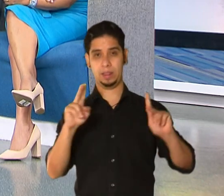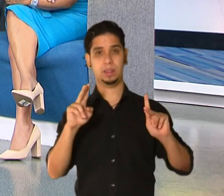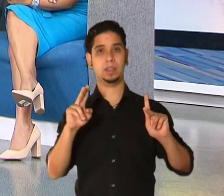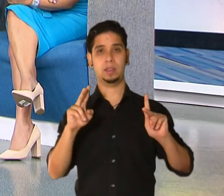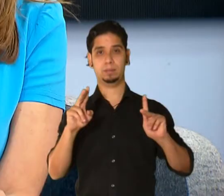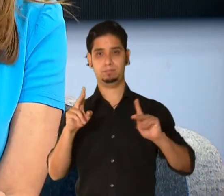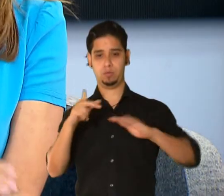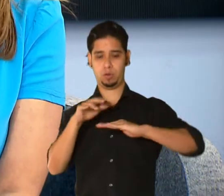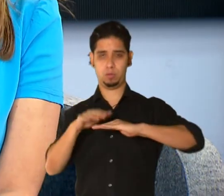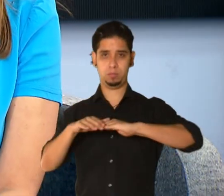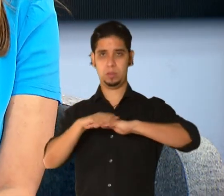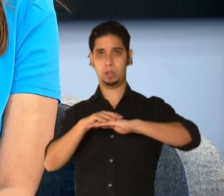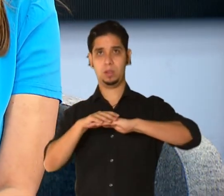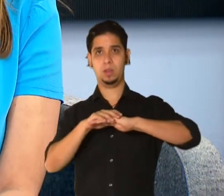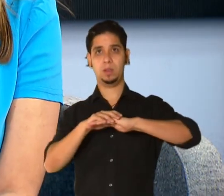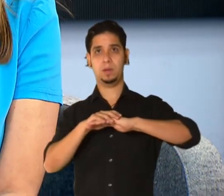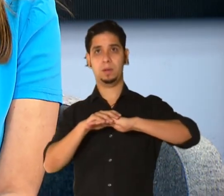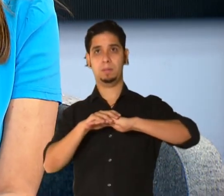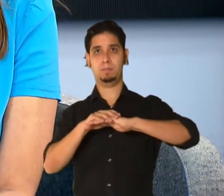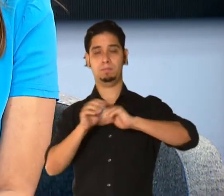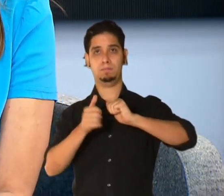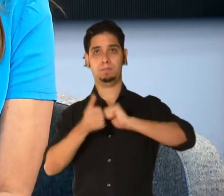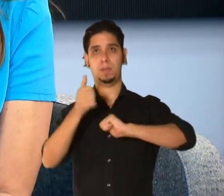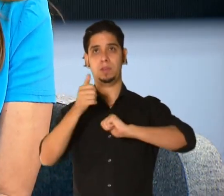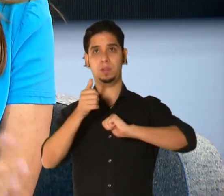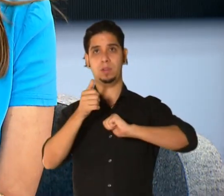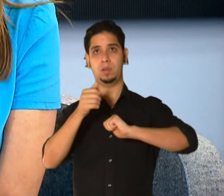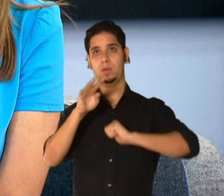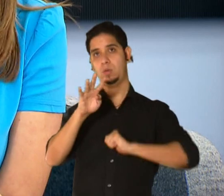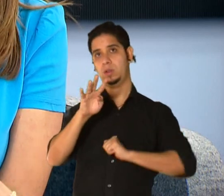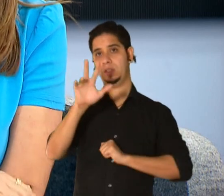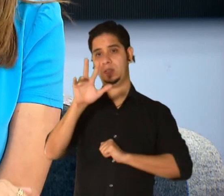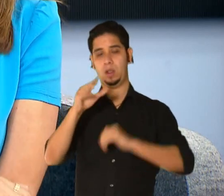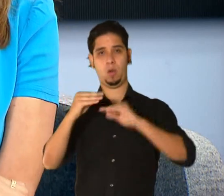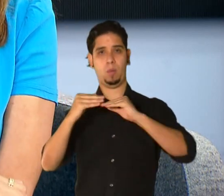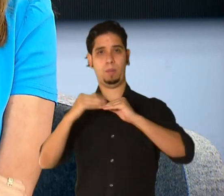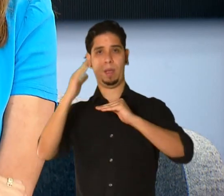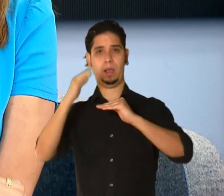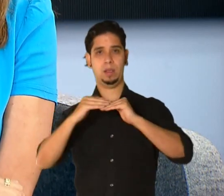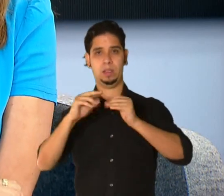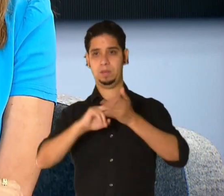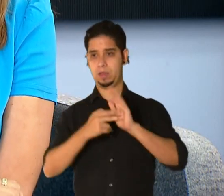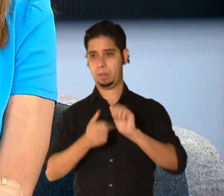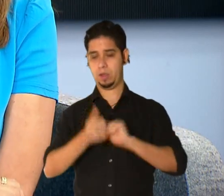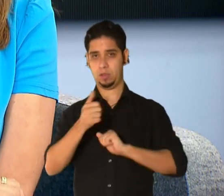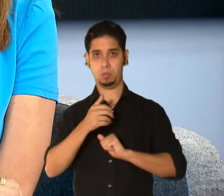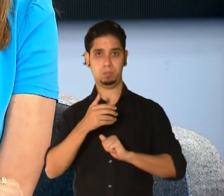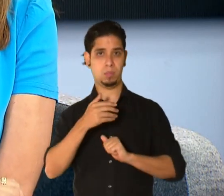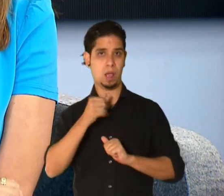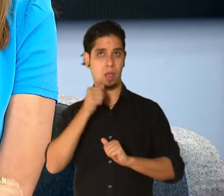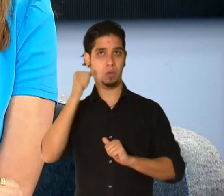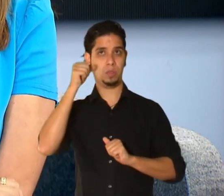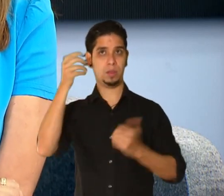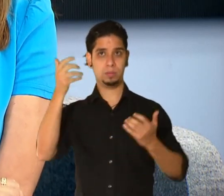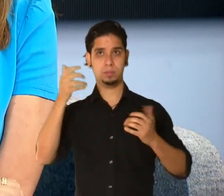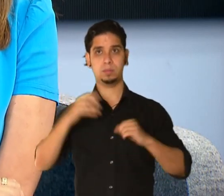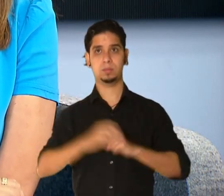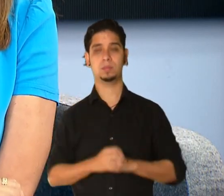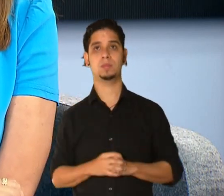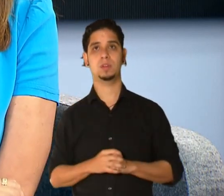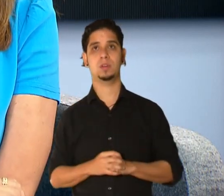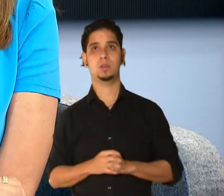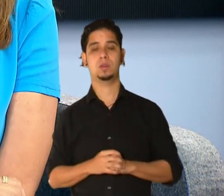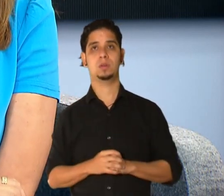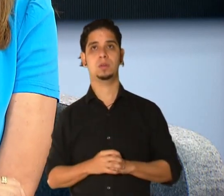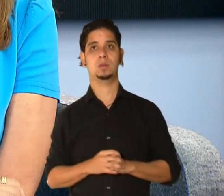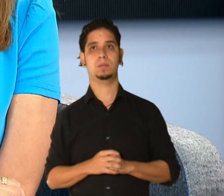promedio, bueno, ya nuestra población está promedio de sobre 43 años, o sea que es una población envejeciente, o envejeciendo, ¿verdad?, como estamos